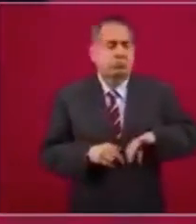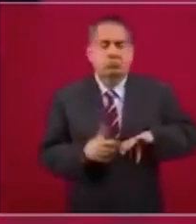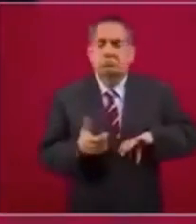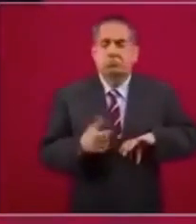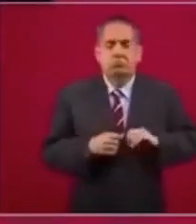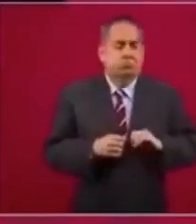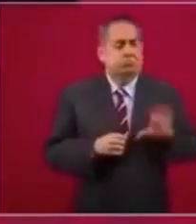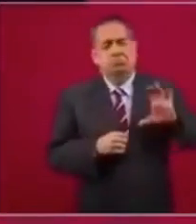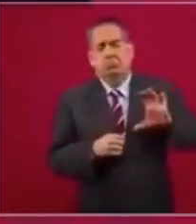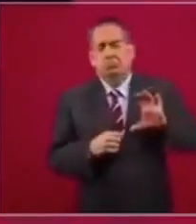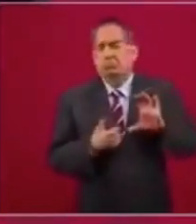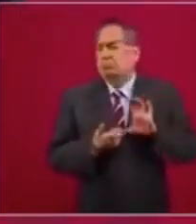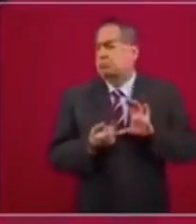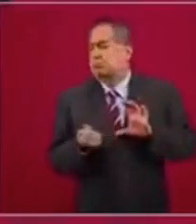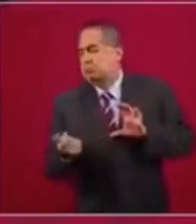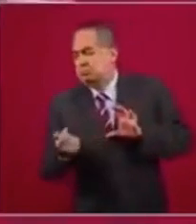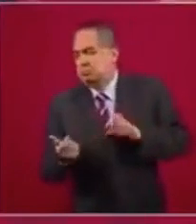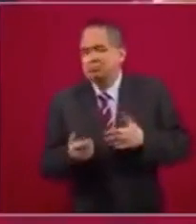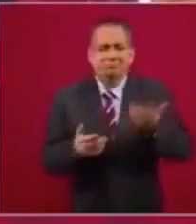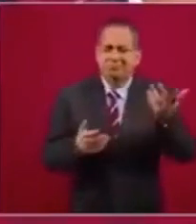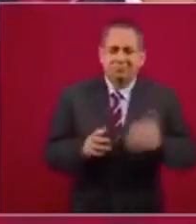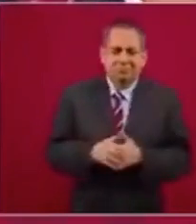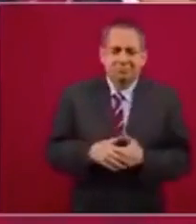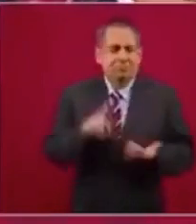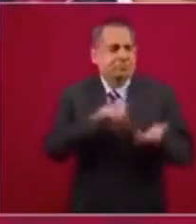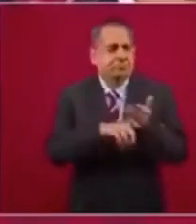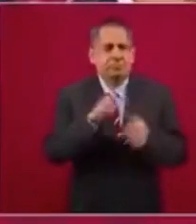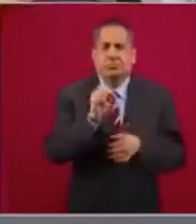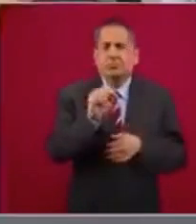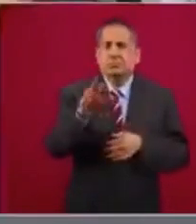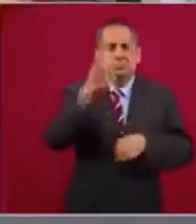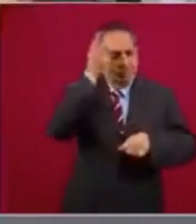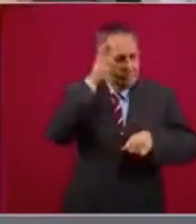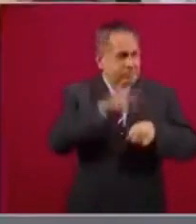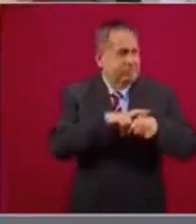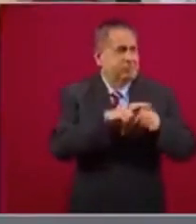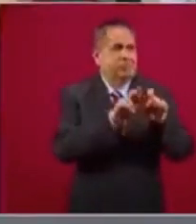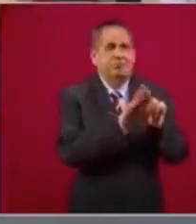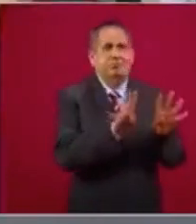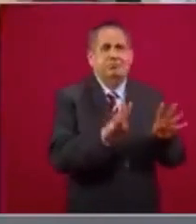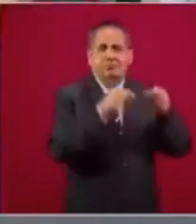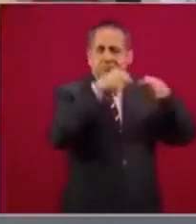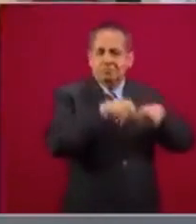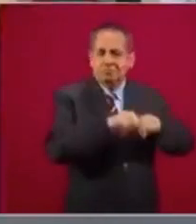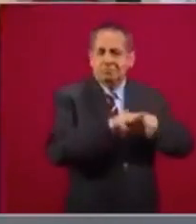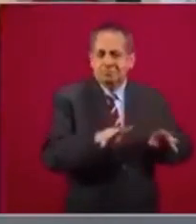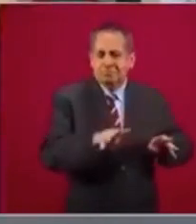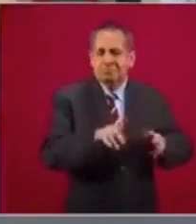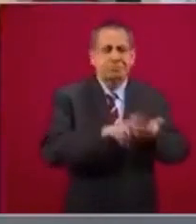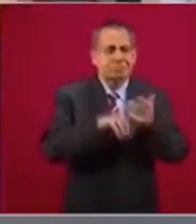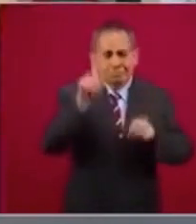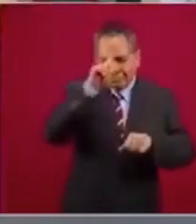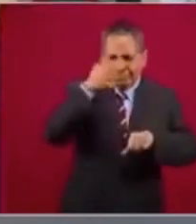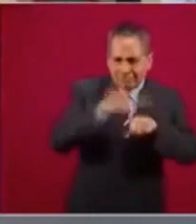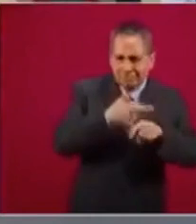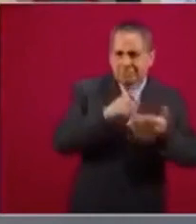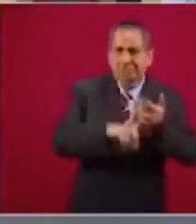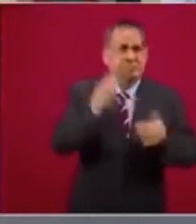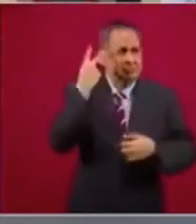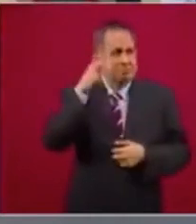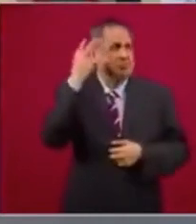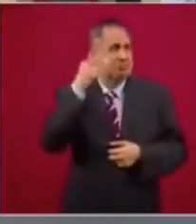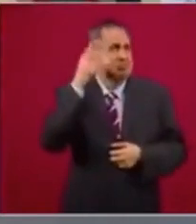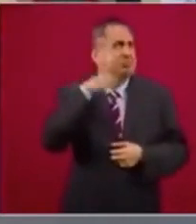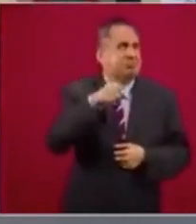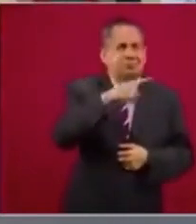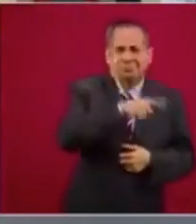ganaba muchísimo dinero, aparte tenía direcciones, asesores, viajes al